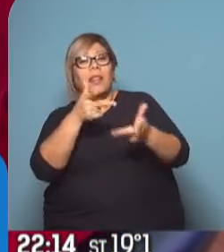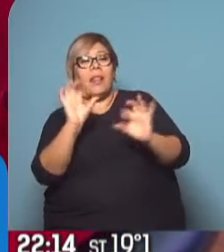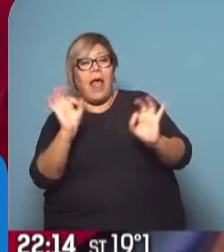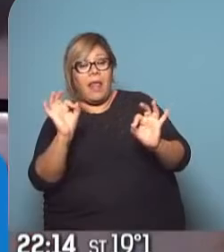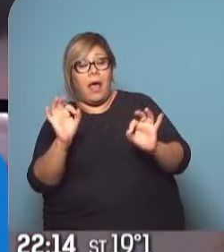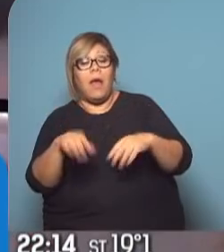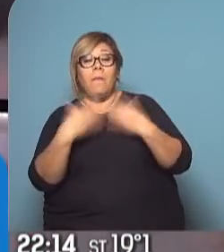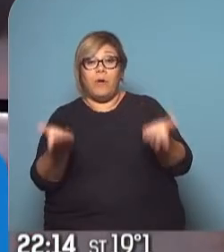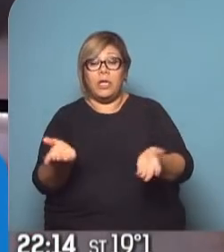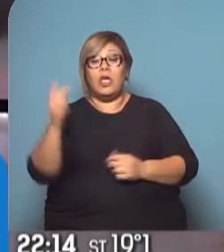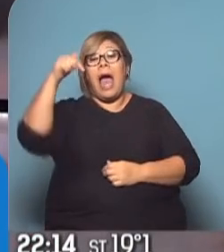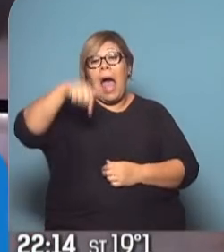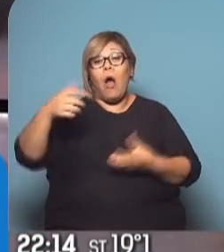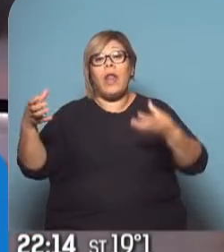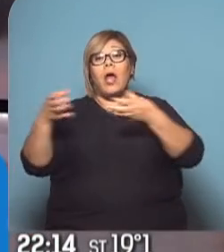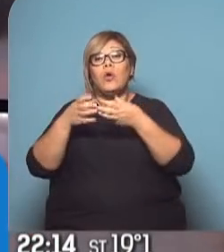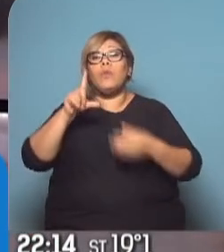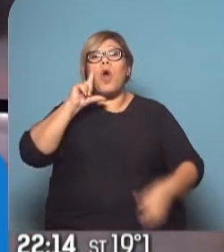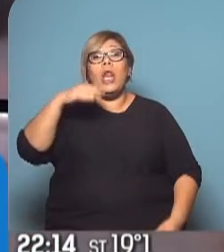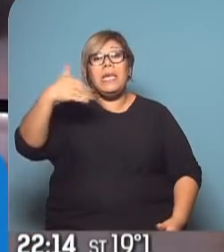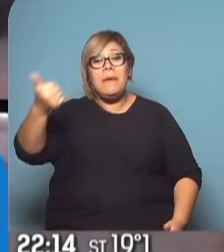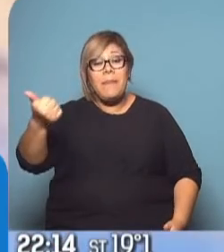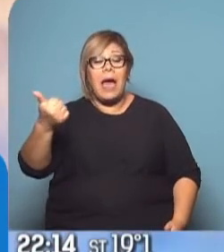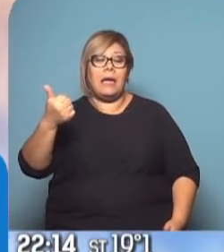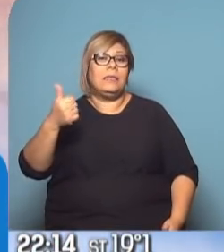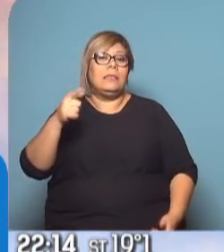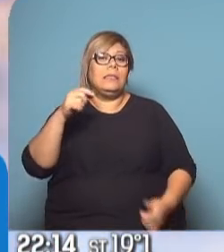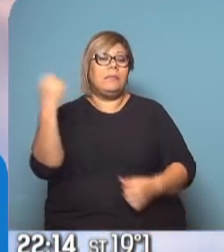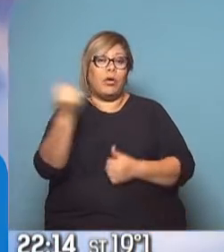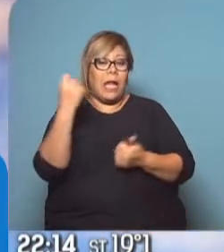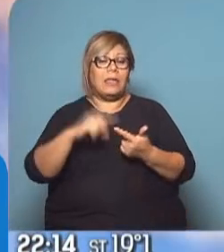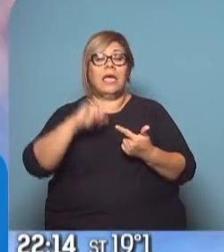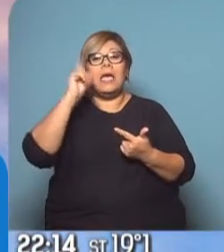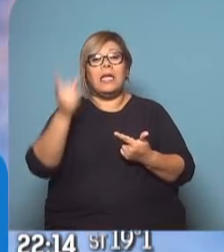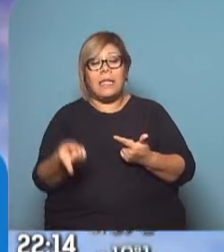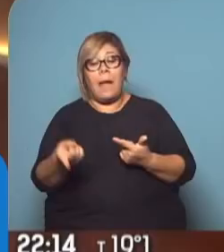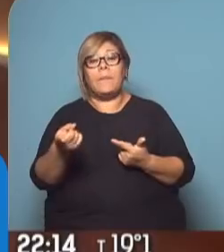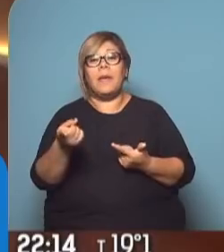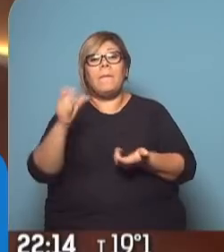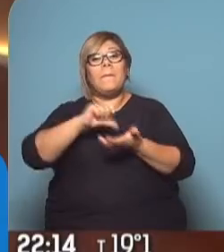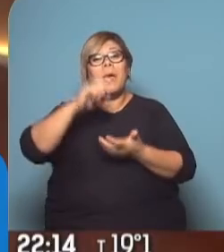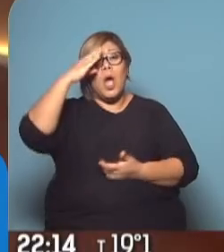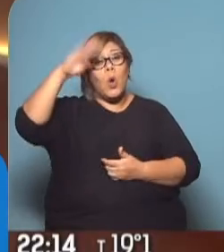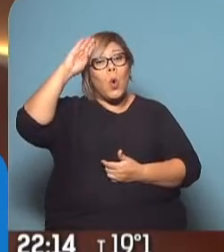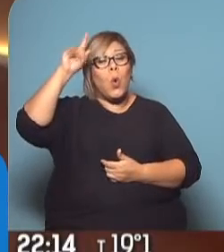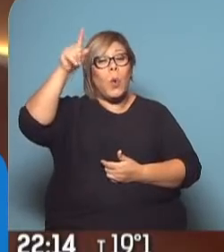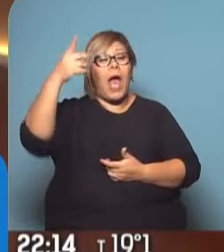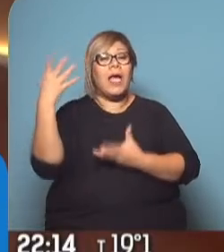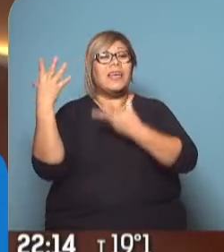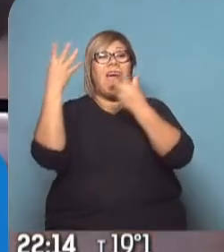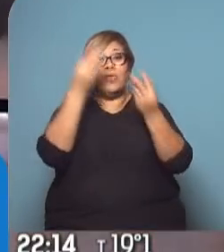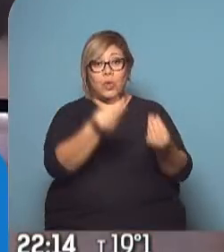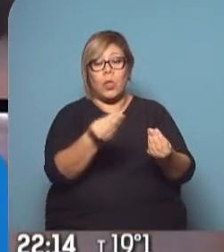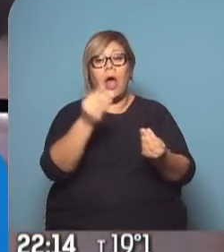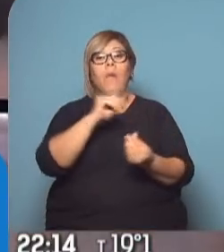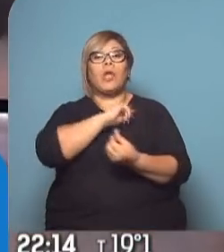está actuando, yo creo que es fundamental el rol del Grupo de Lima, fundamental lo que acaba de decir de que se convoca a Cuba para que también vea la forma de solucionarlo, que muestra el poder que tiene